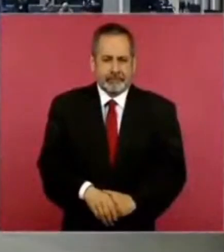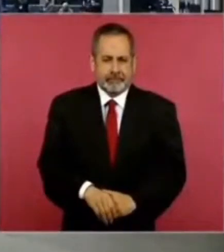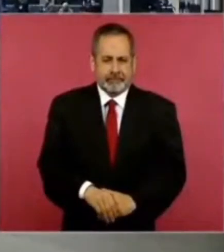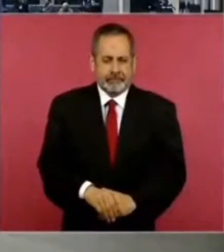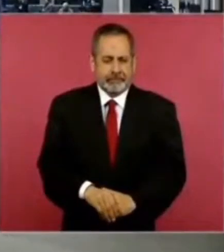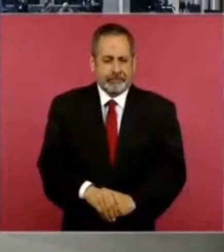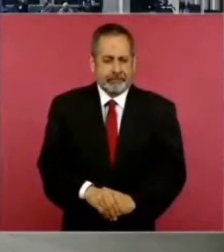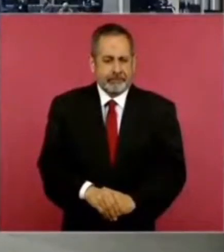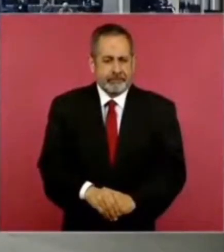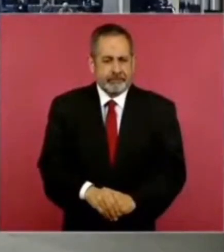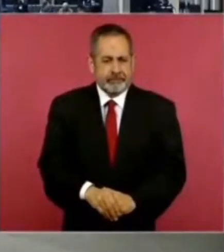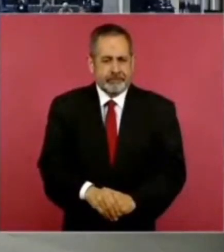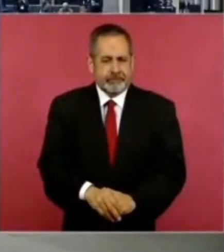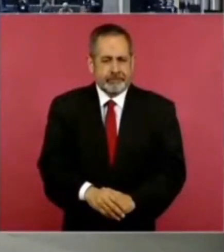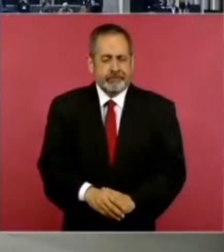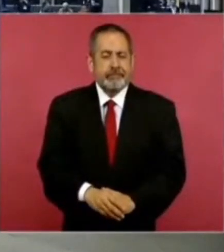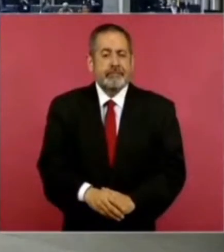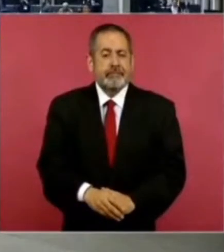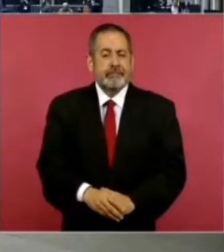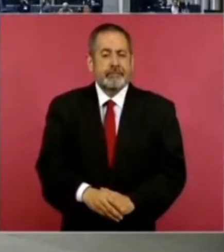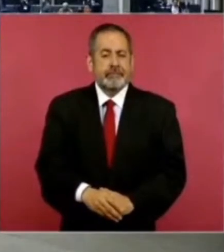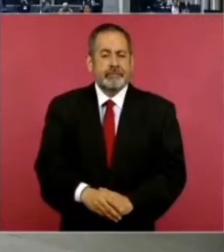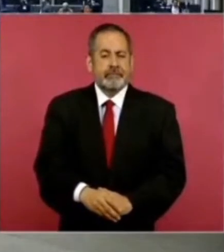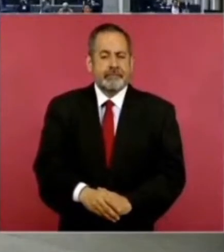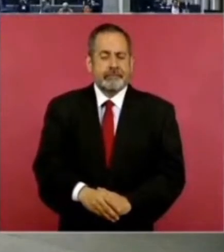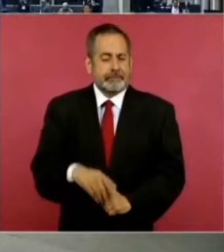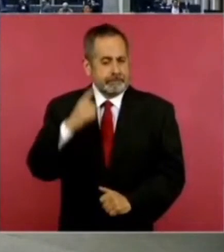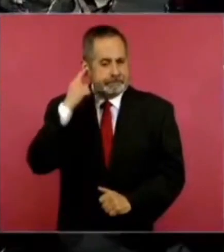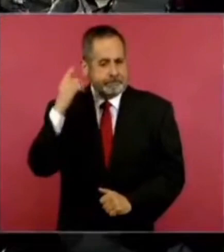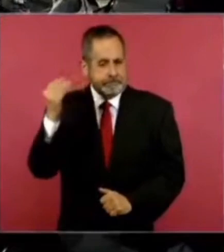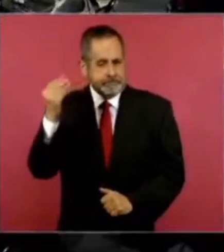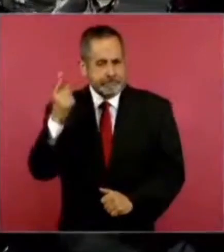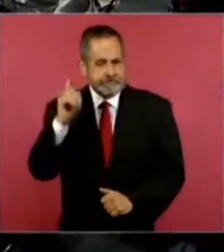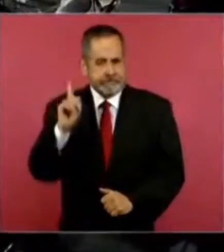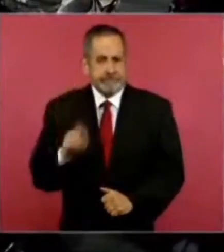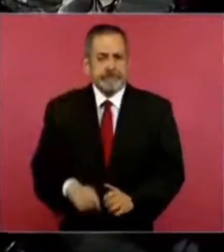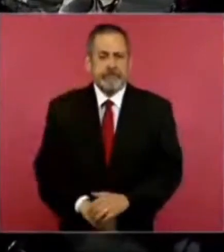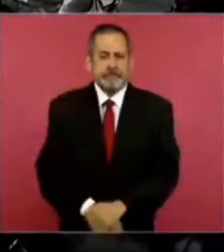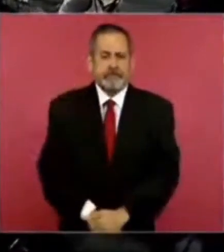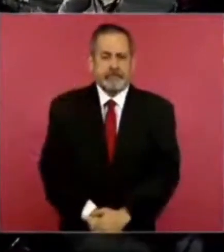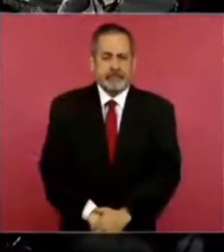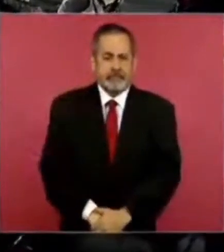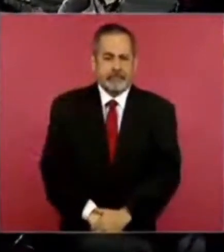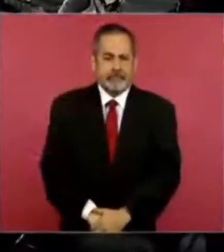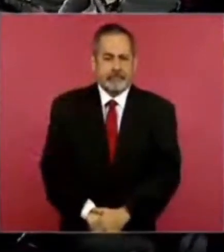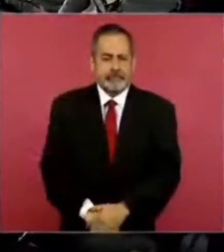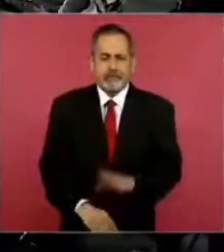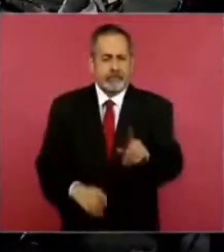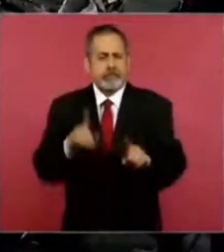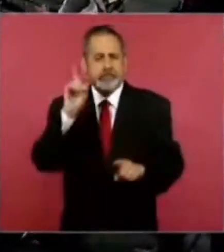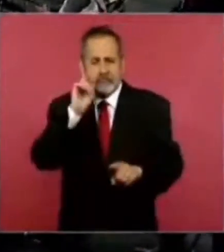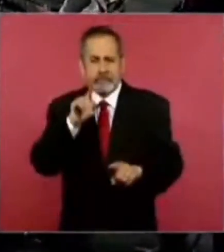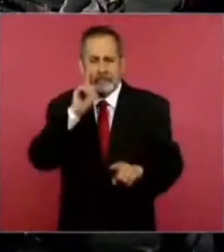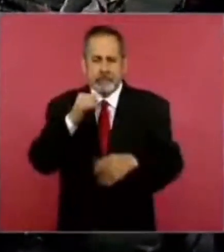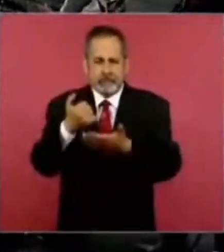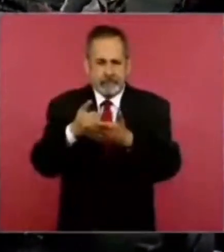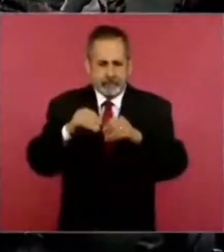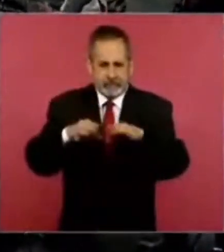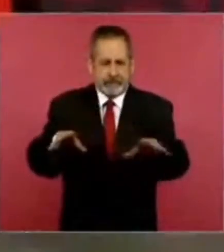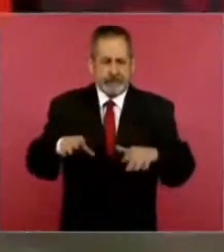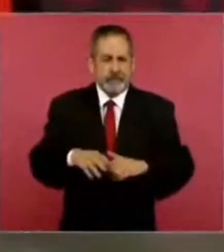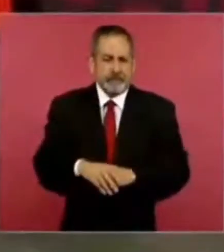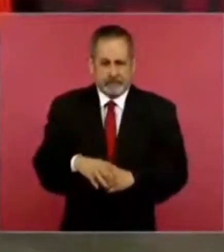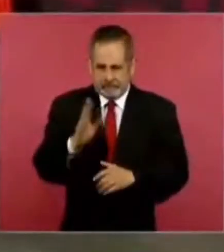Cuando termine su reunión de hoy por la tarde de evaluación en Acapulco, ¿habrá informe o hasta mañana? No, mañana, mañana informamos,